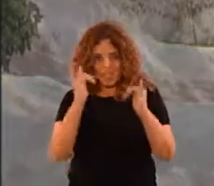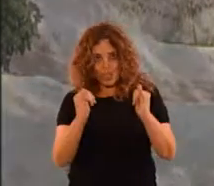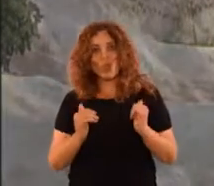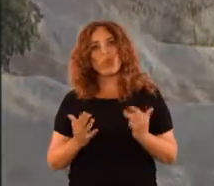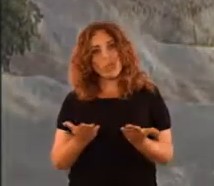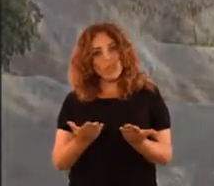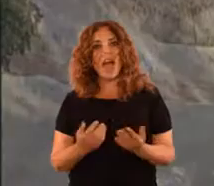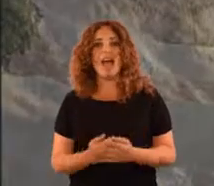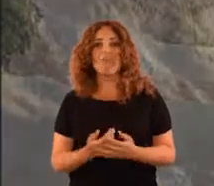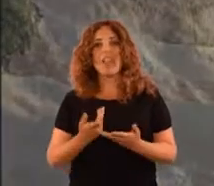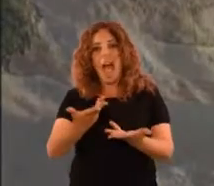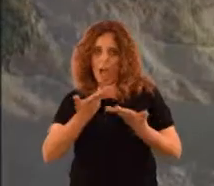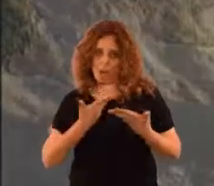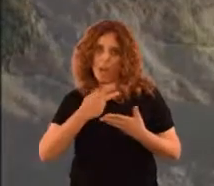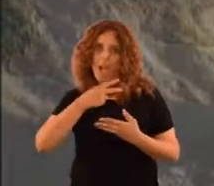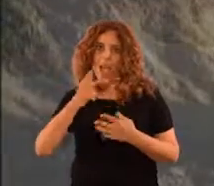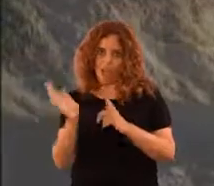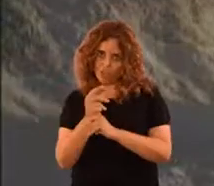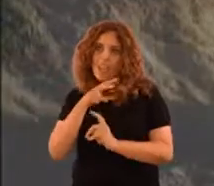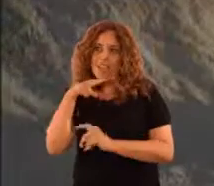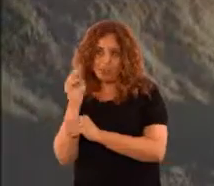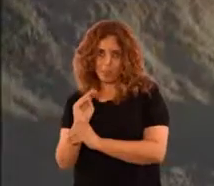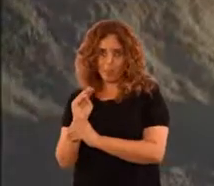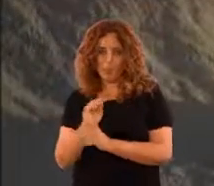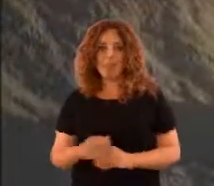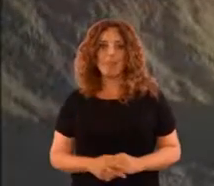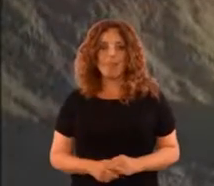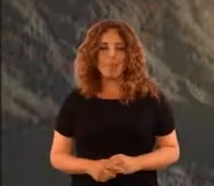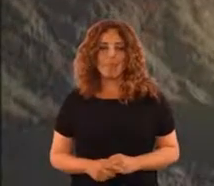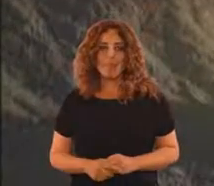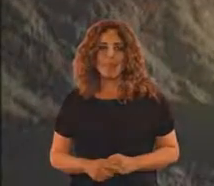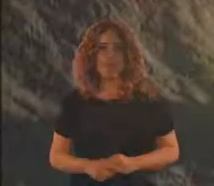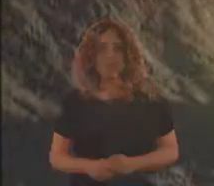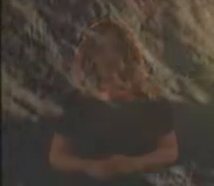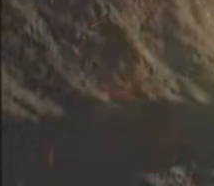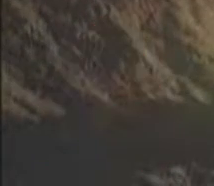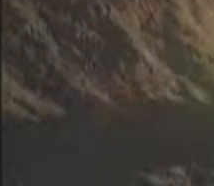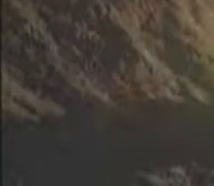regalado. Disfrútala y ayúdanos a conseguirlo.